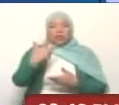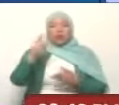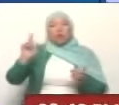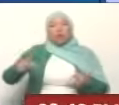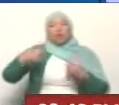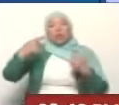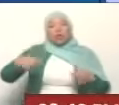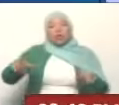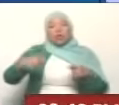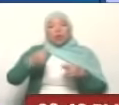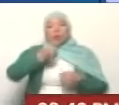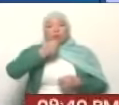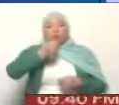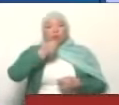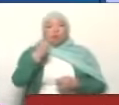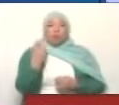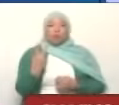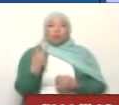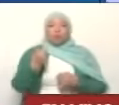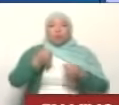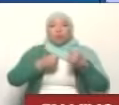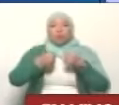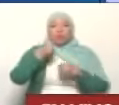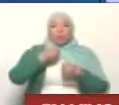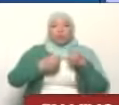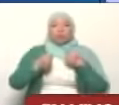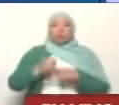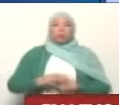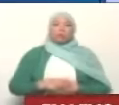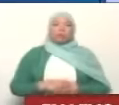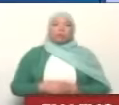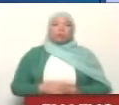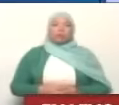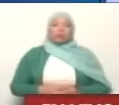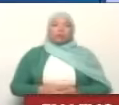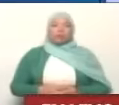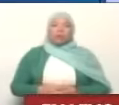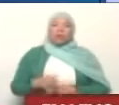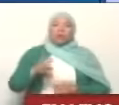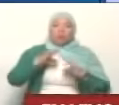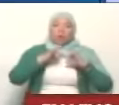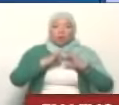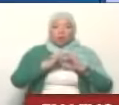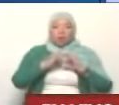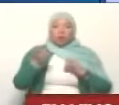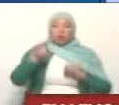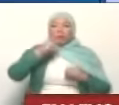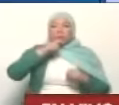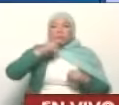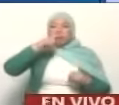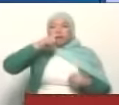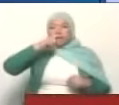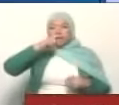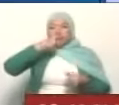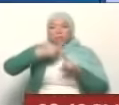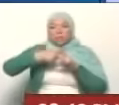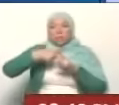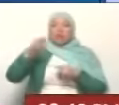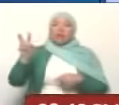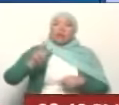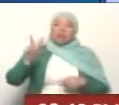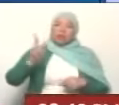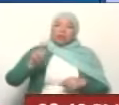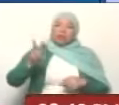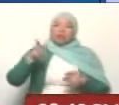dúo que, bueno, vienen a cantarle con el corazón a la patria, a Nicolás Maduro y a